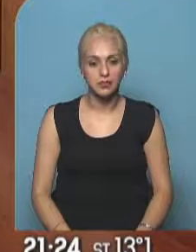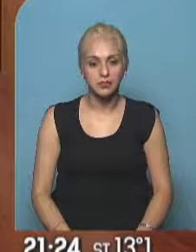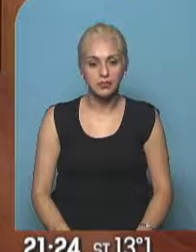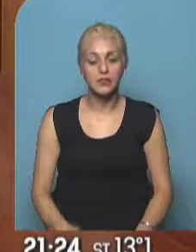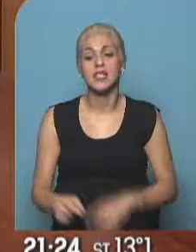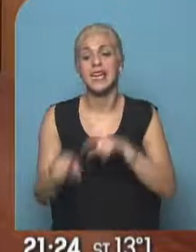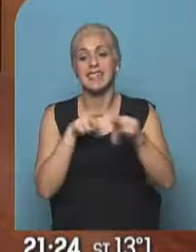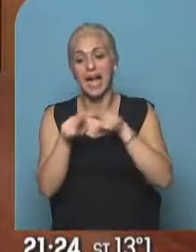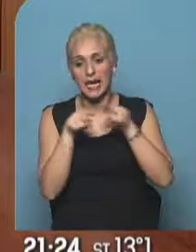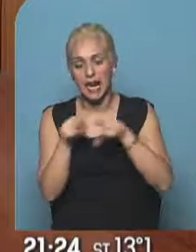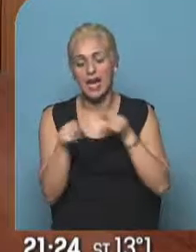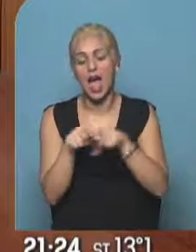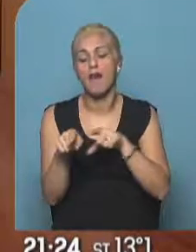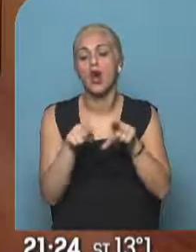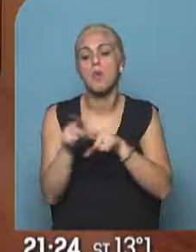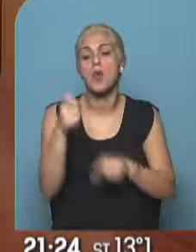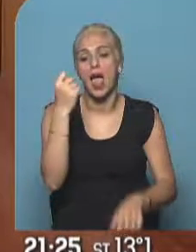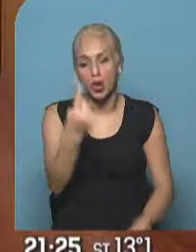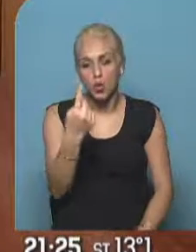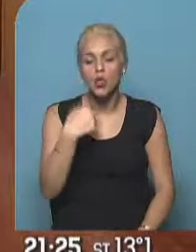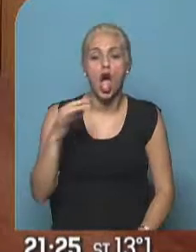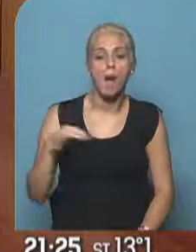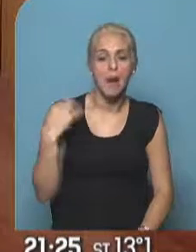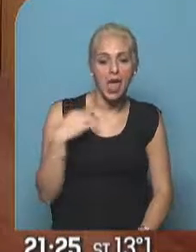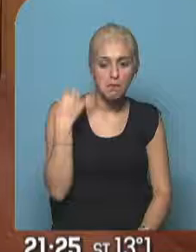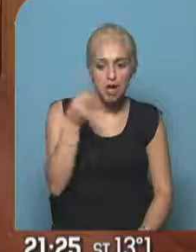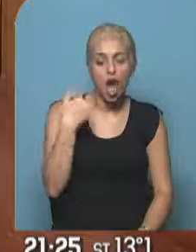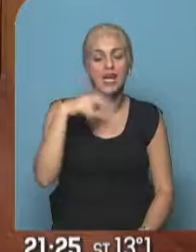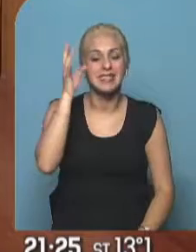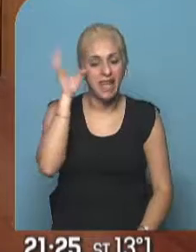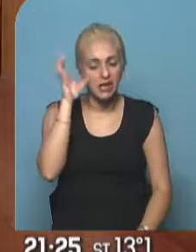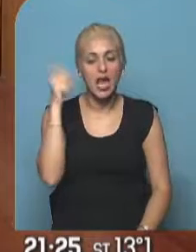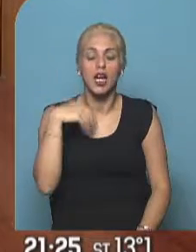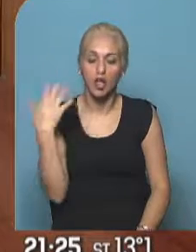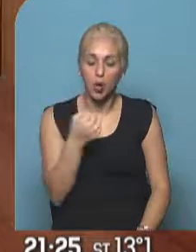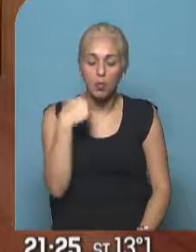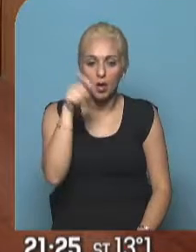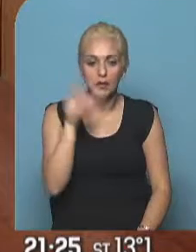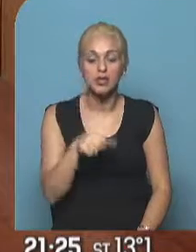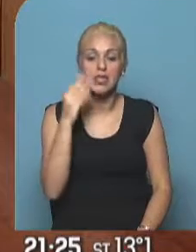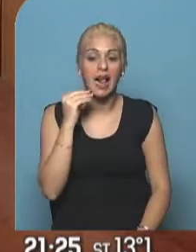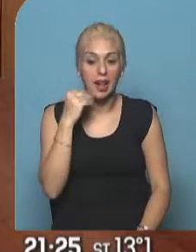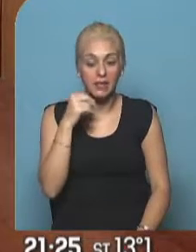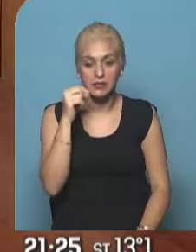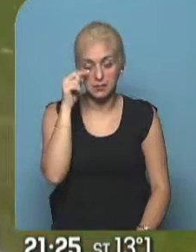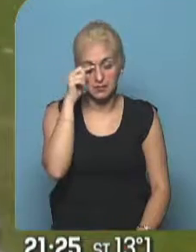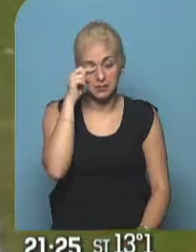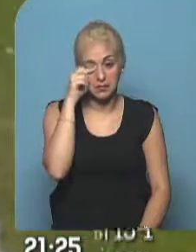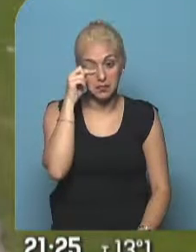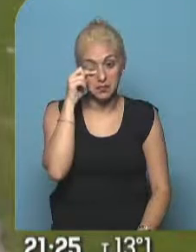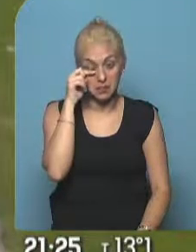Fórmula 1 Internacional, Gran Premio de Italia allí, se recuperó el inglés Lewis Hamilton. No